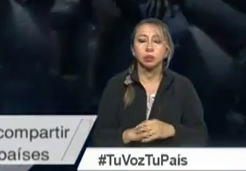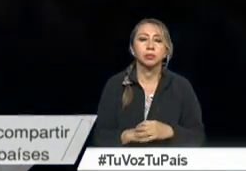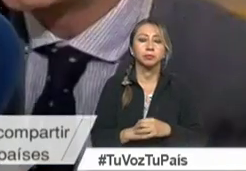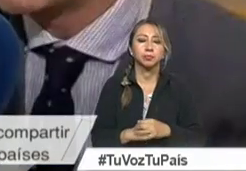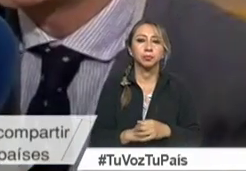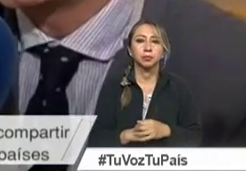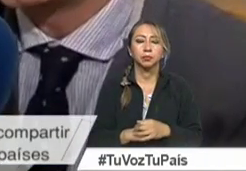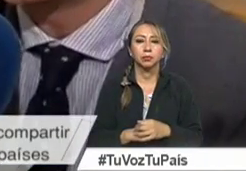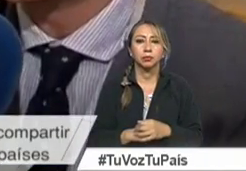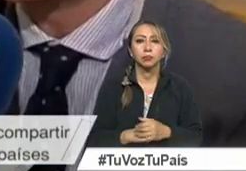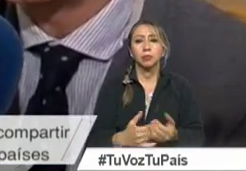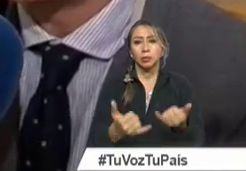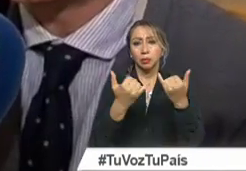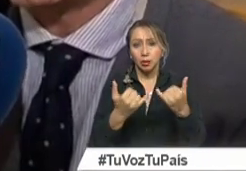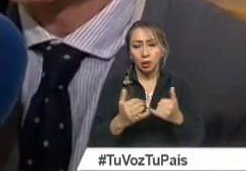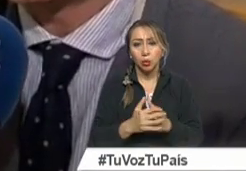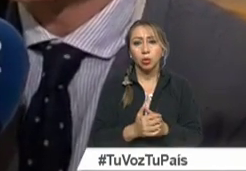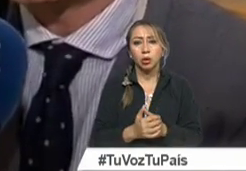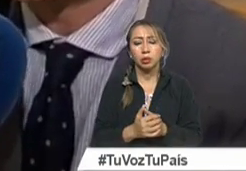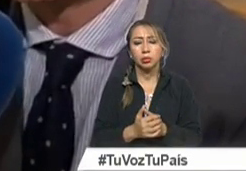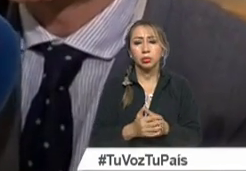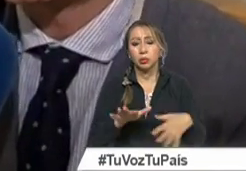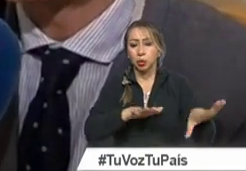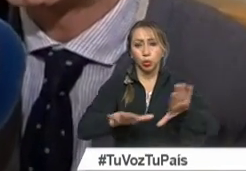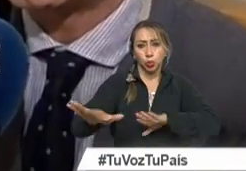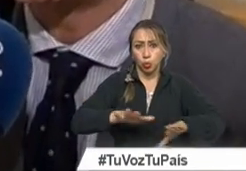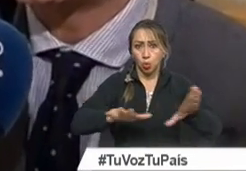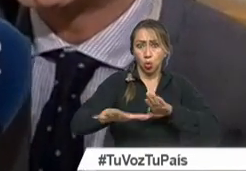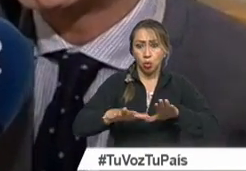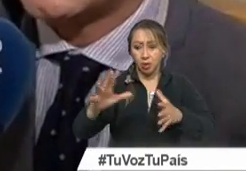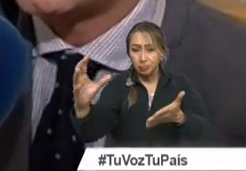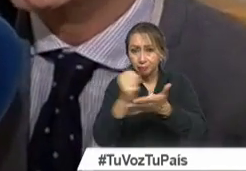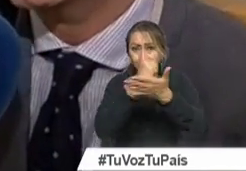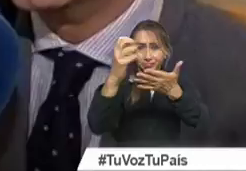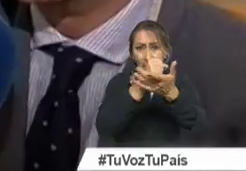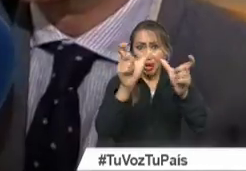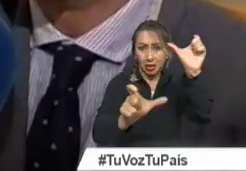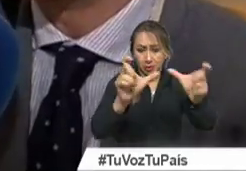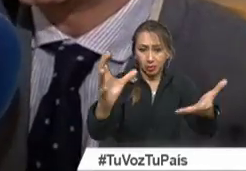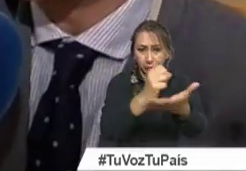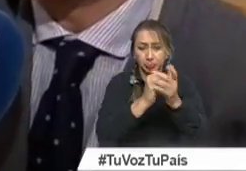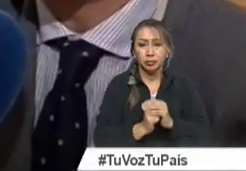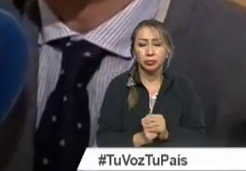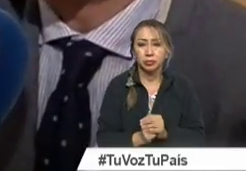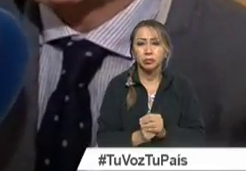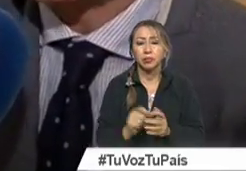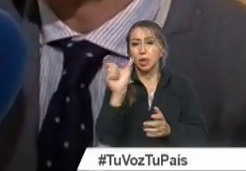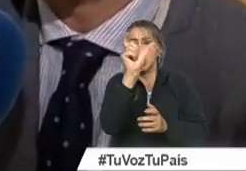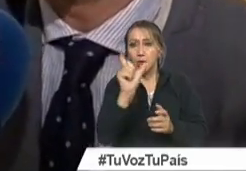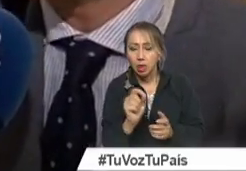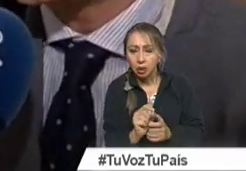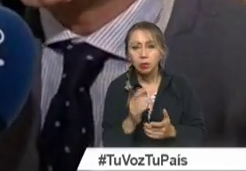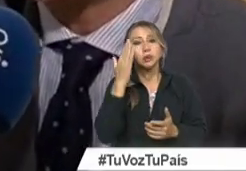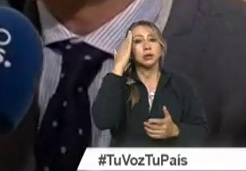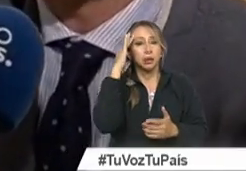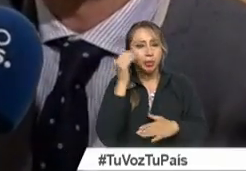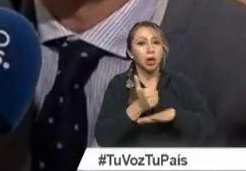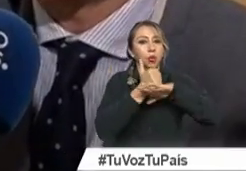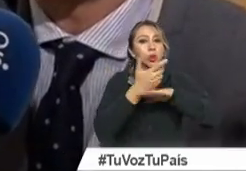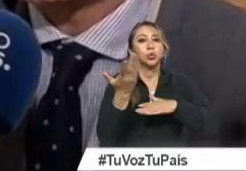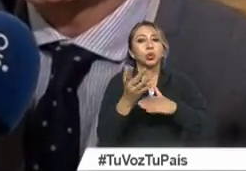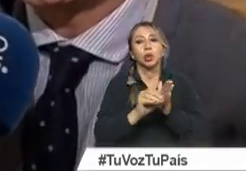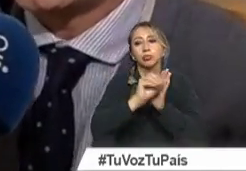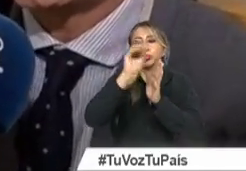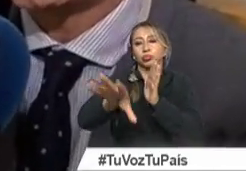del momento en colotto como quienes coordinan los rescates son las autoridades italianas les corresponde a ellas determinar en qué puerto